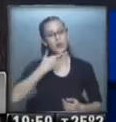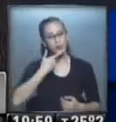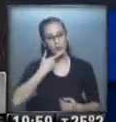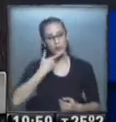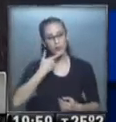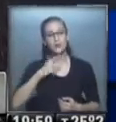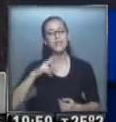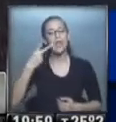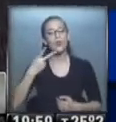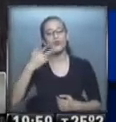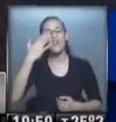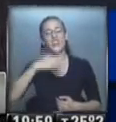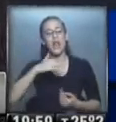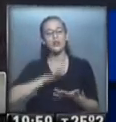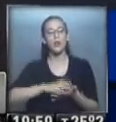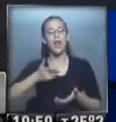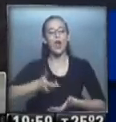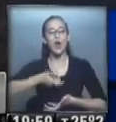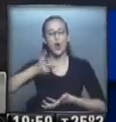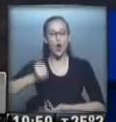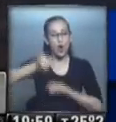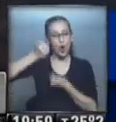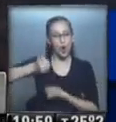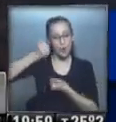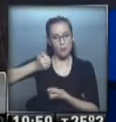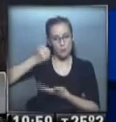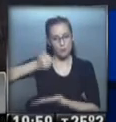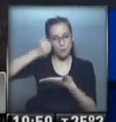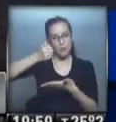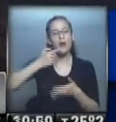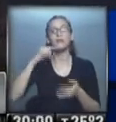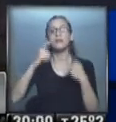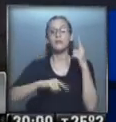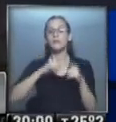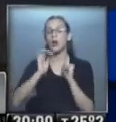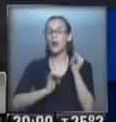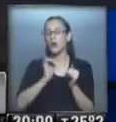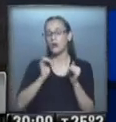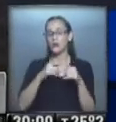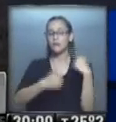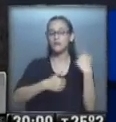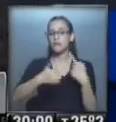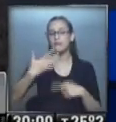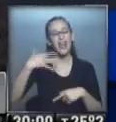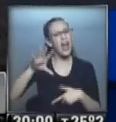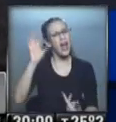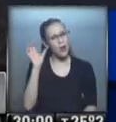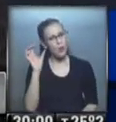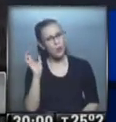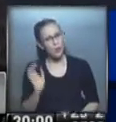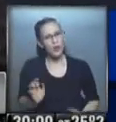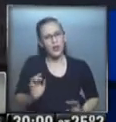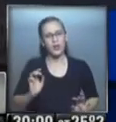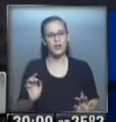la segunda semifinal de la Copa Sudamericana. Los detalles de este encuentro, recordemos que el Granate pone